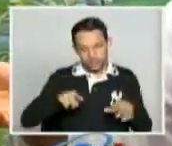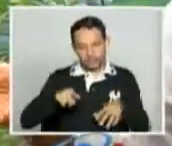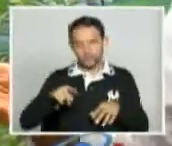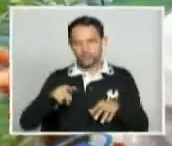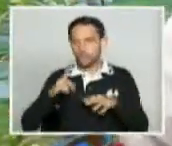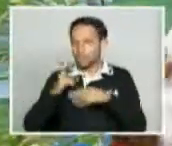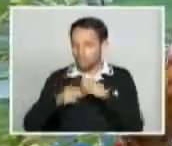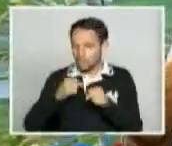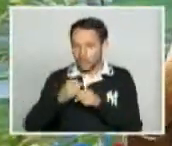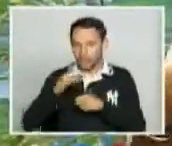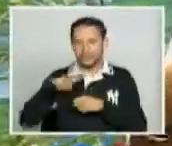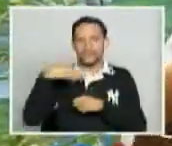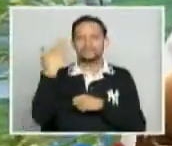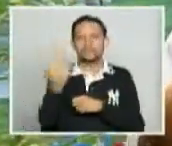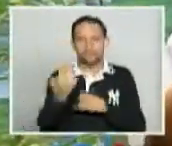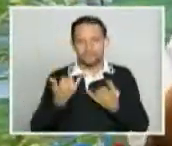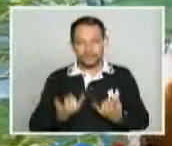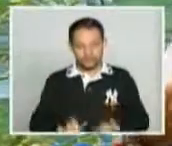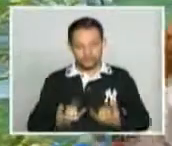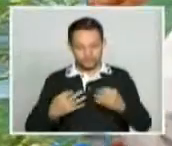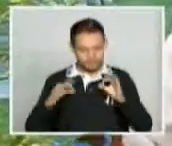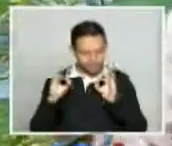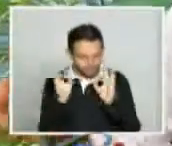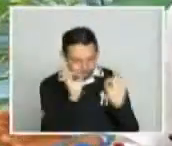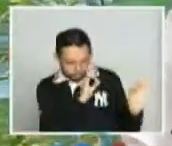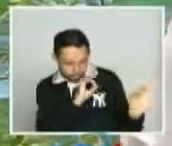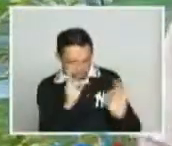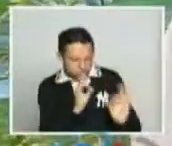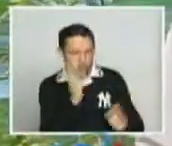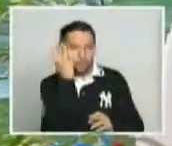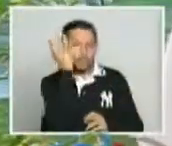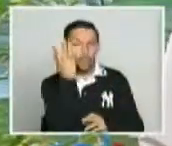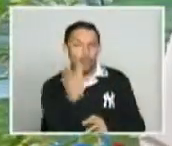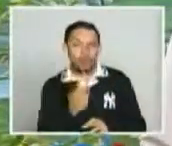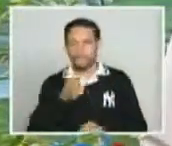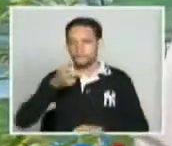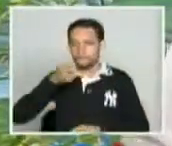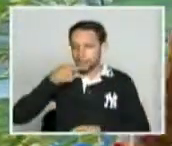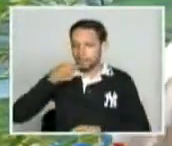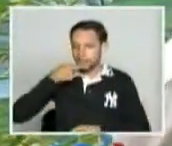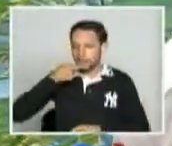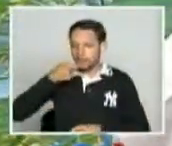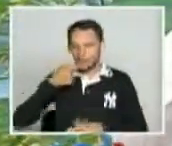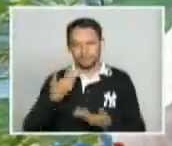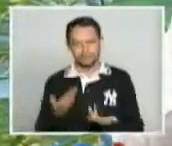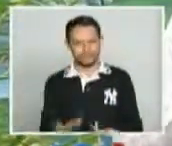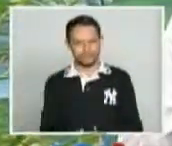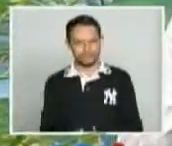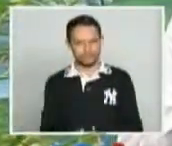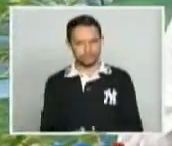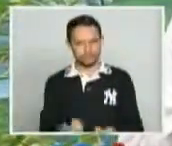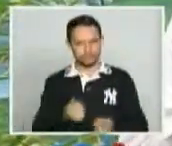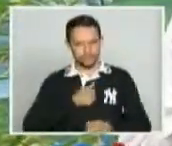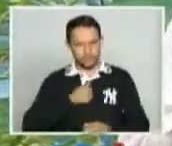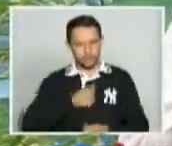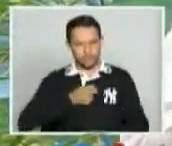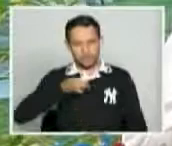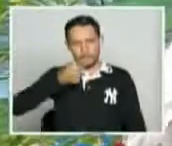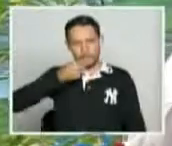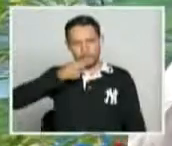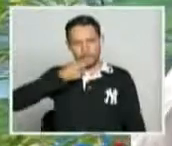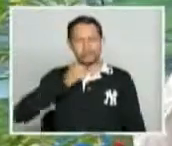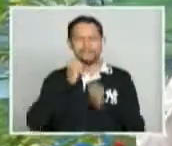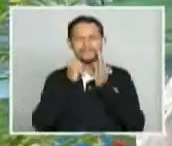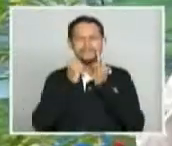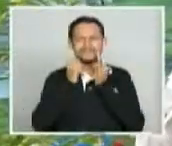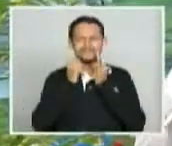año, cuando realmente están tomando medicamentos todos los días para la tiroides. Hombre, si yo me estoy tomando un medicamento todos los días para la